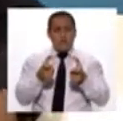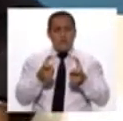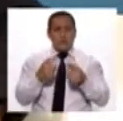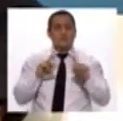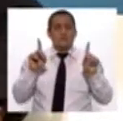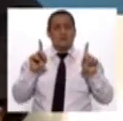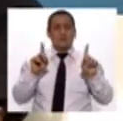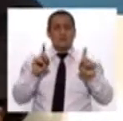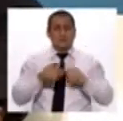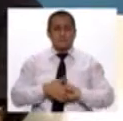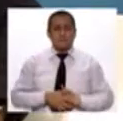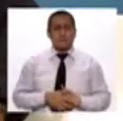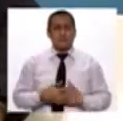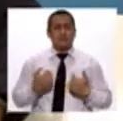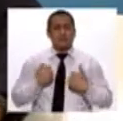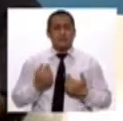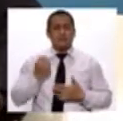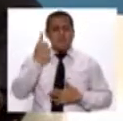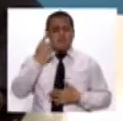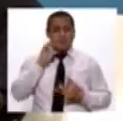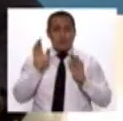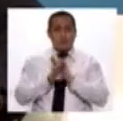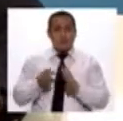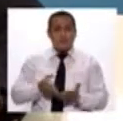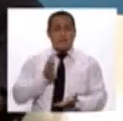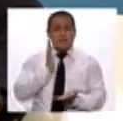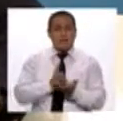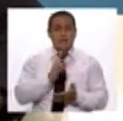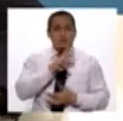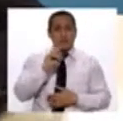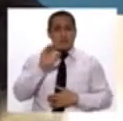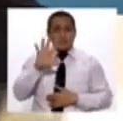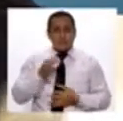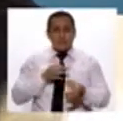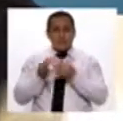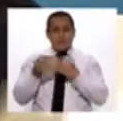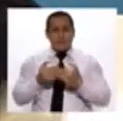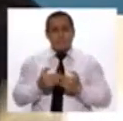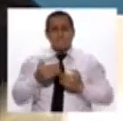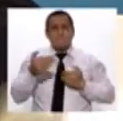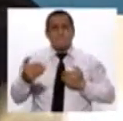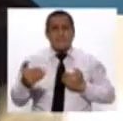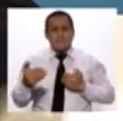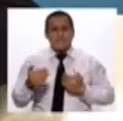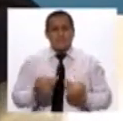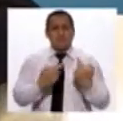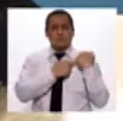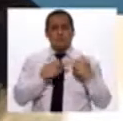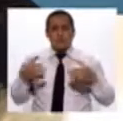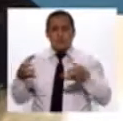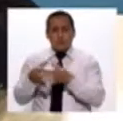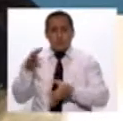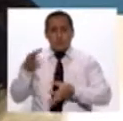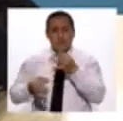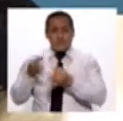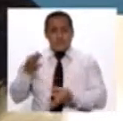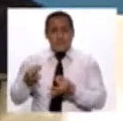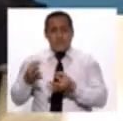absolutamente excepcional. Y entonces, claro, la sentencia de 2005 lo que hace es extiende esta facultad del Poder